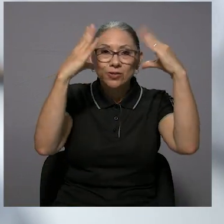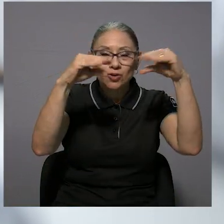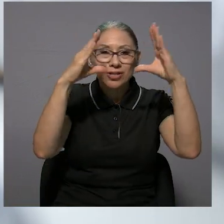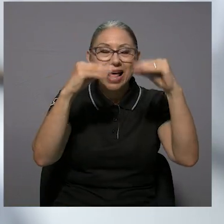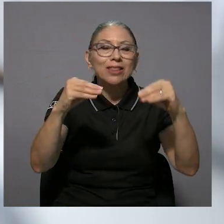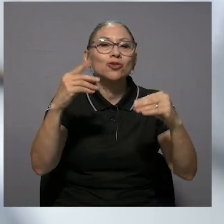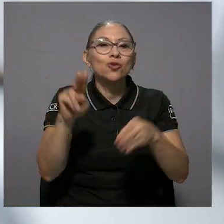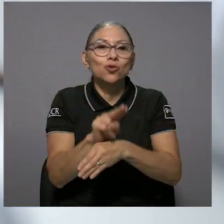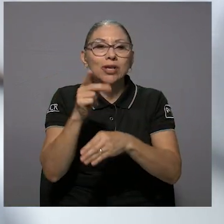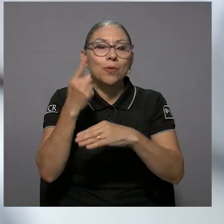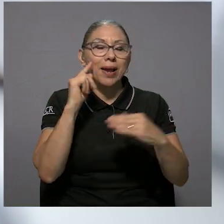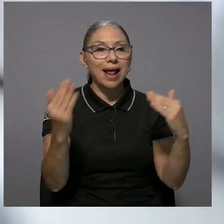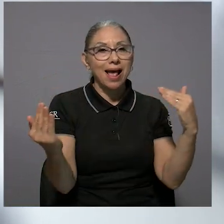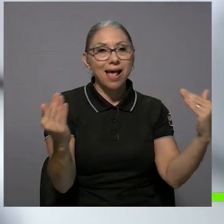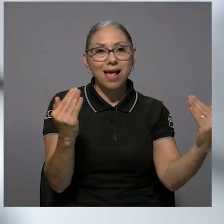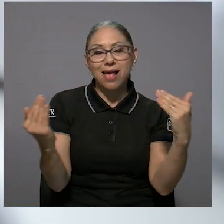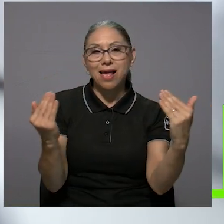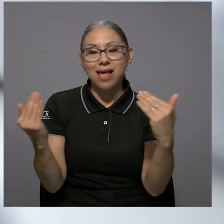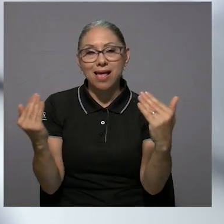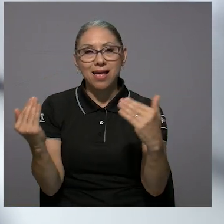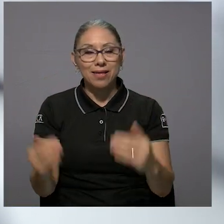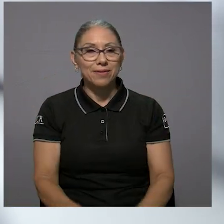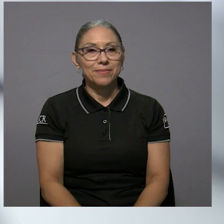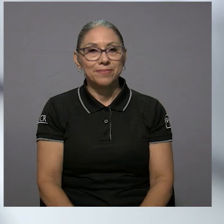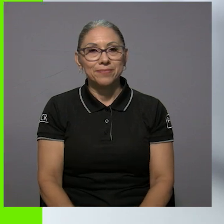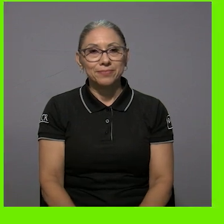como material comparativo.